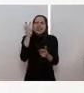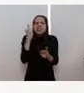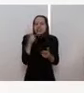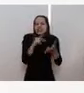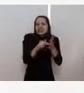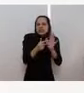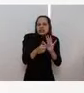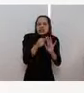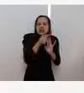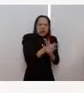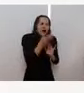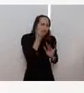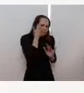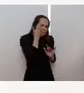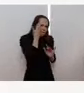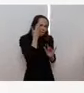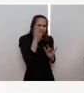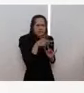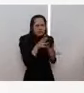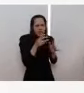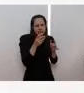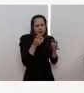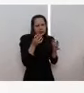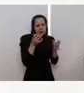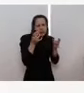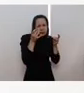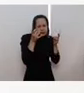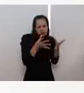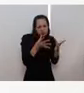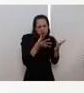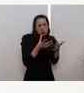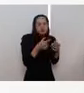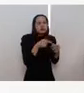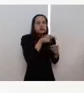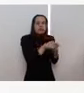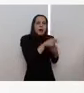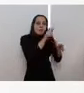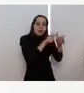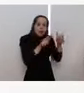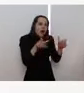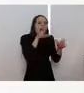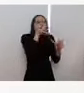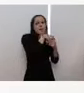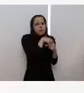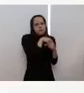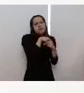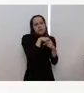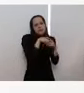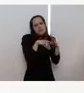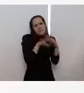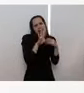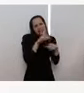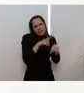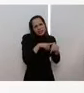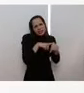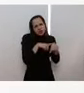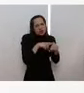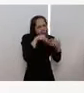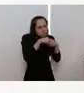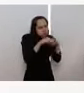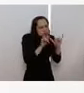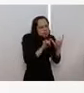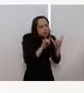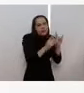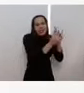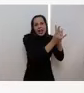de este tipo de patología nos lleva a que estos pacientes permanezcan un poco de tiempo más hospitalizado